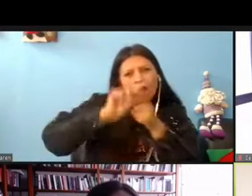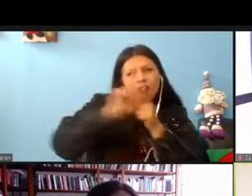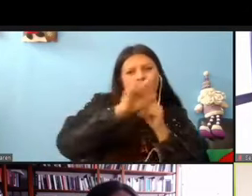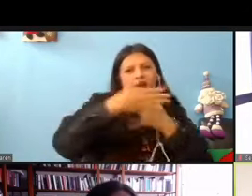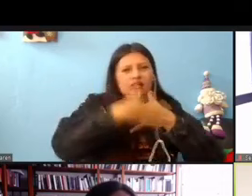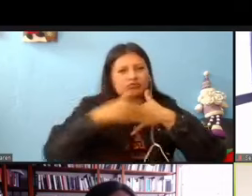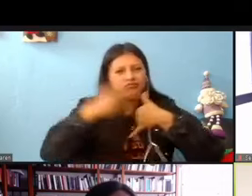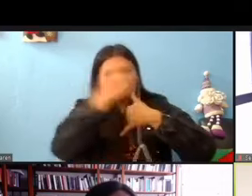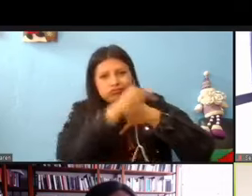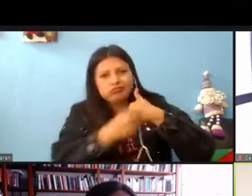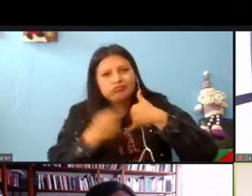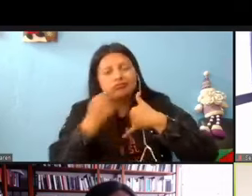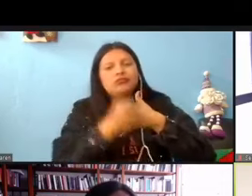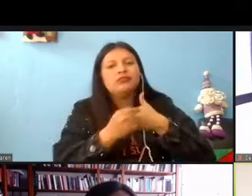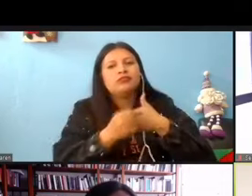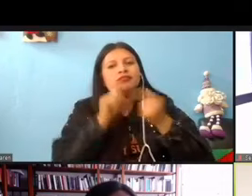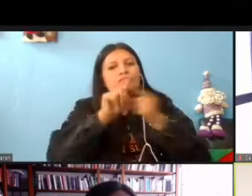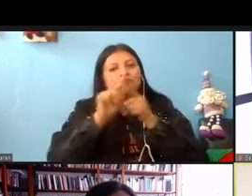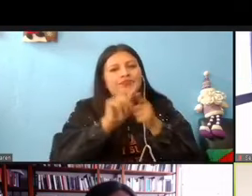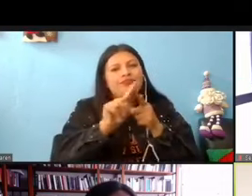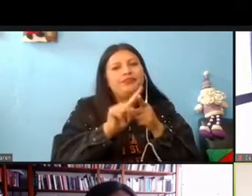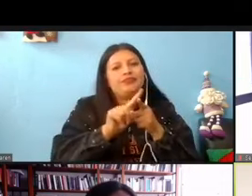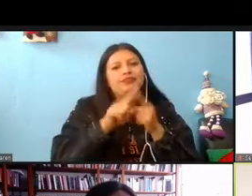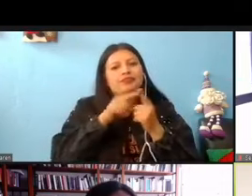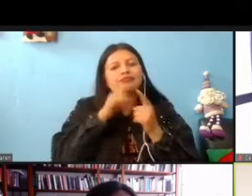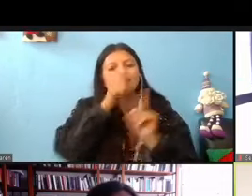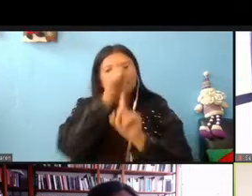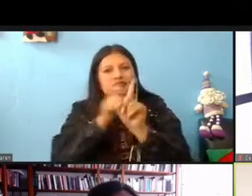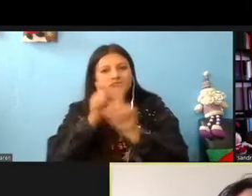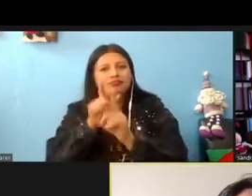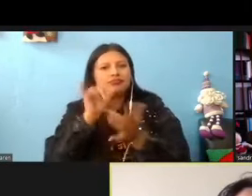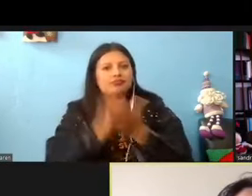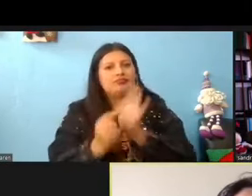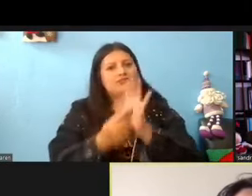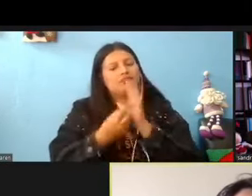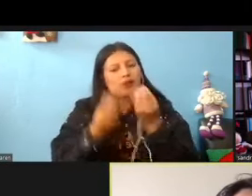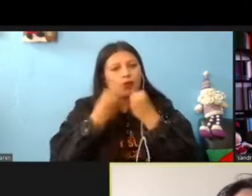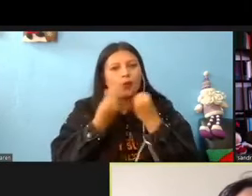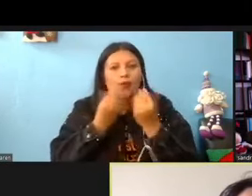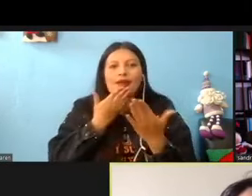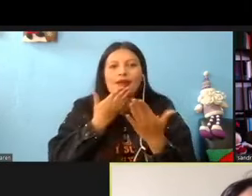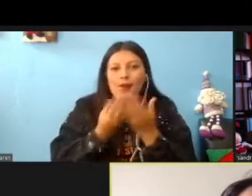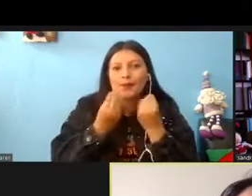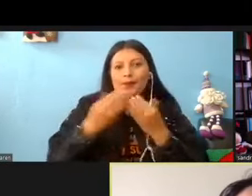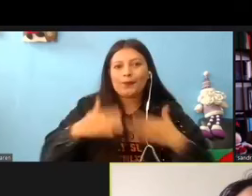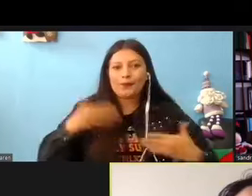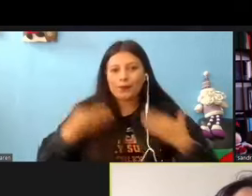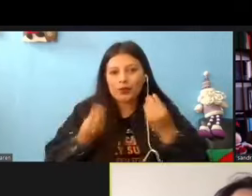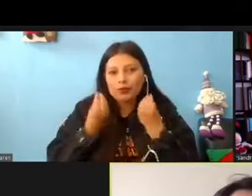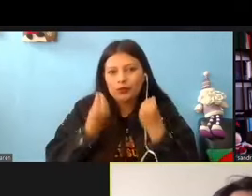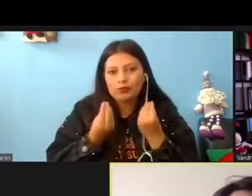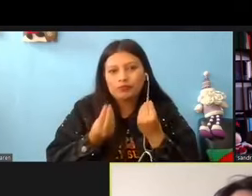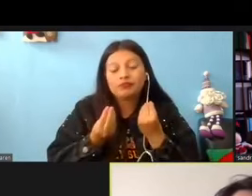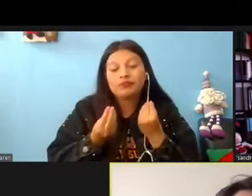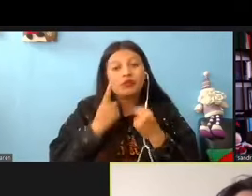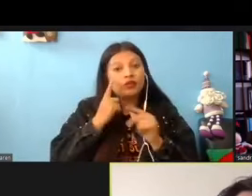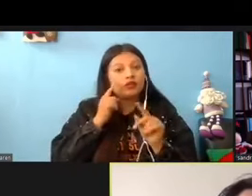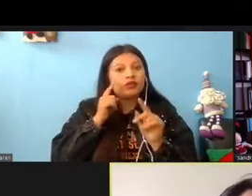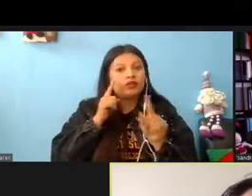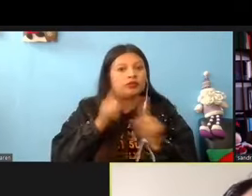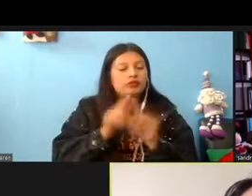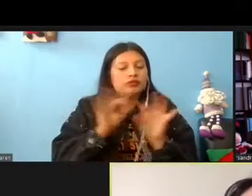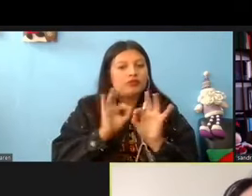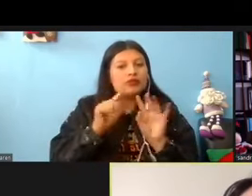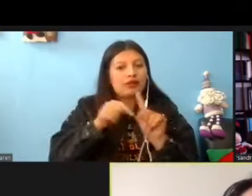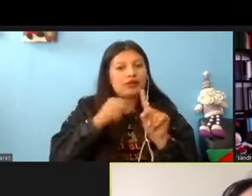regional y distintos actores, y eso pues nos agrada muchísimo, nos alegra muchísimo. Y solamente pues